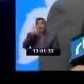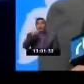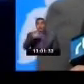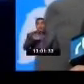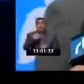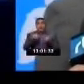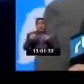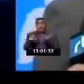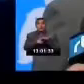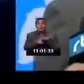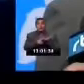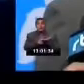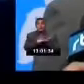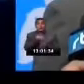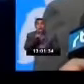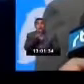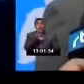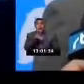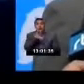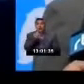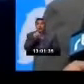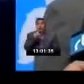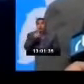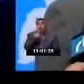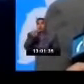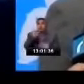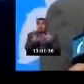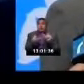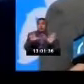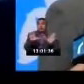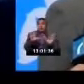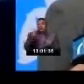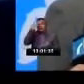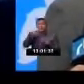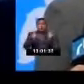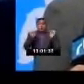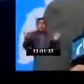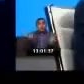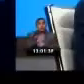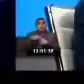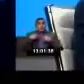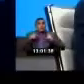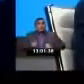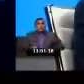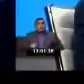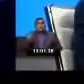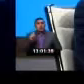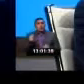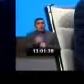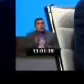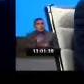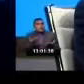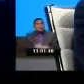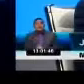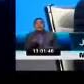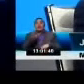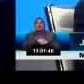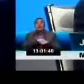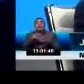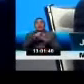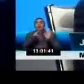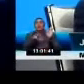una reunión de 25, de 30 o de 40 personas porque pone en riesgo nuestra salud, no lo hagamos. No es por una normativa que vamos a